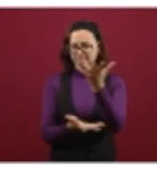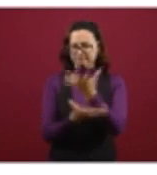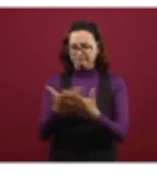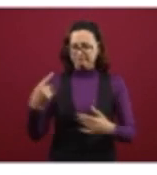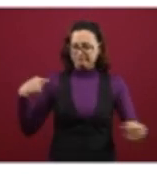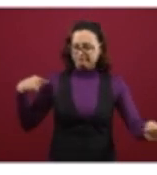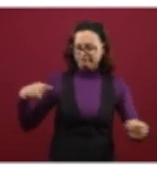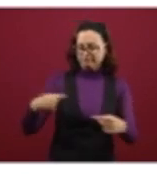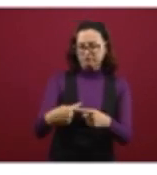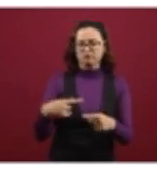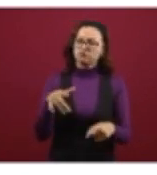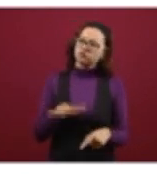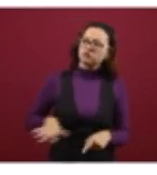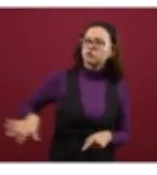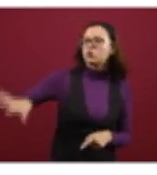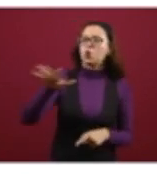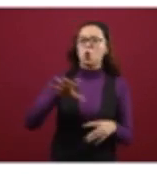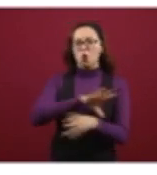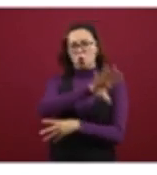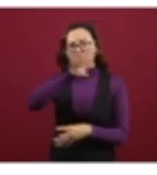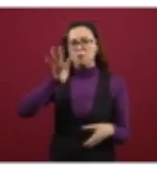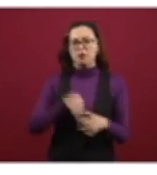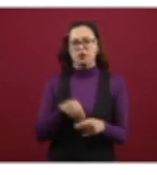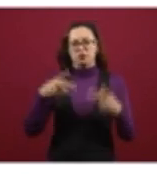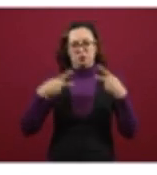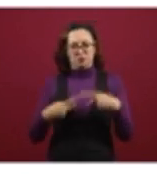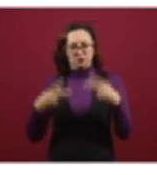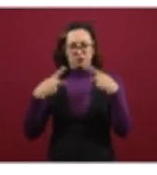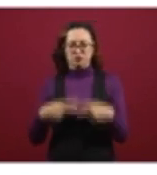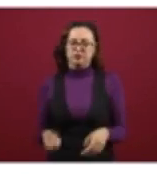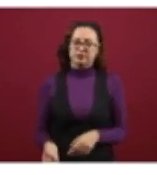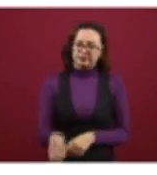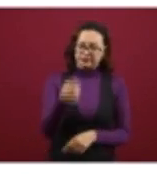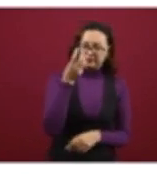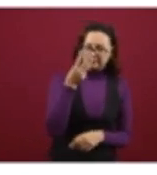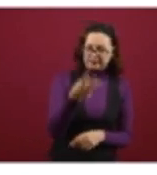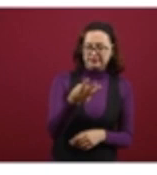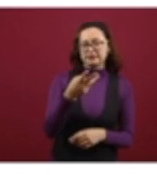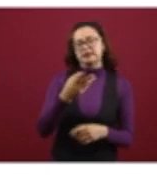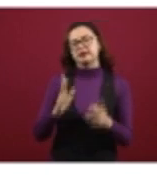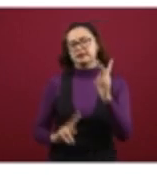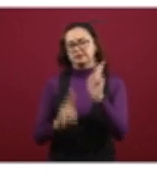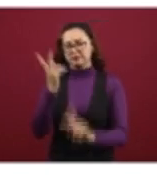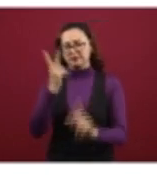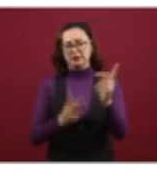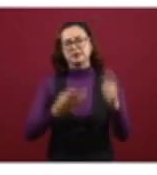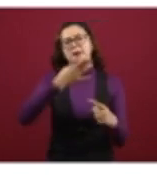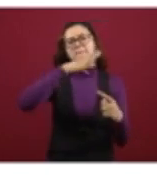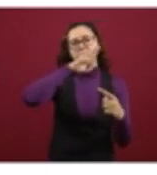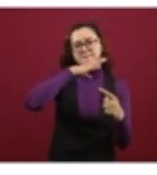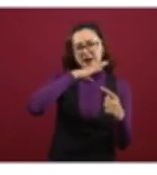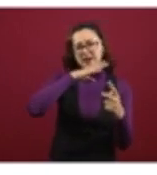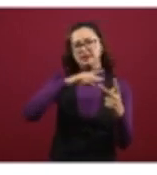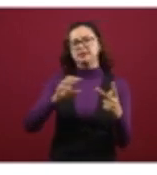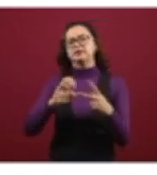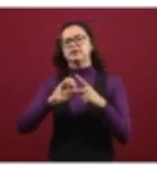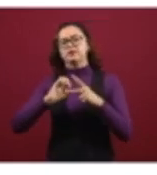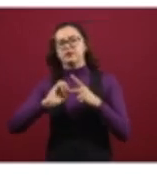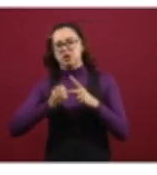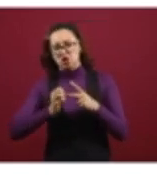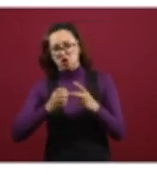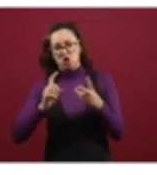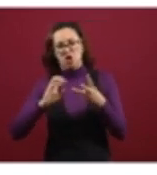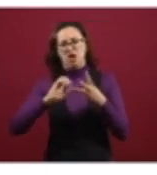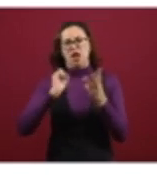este universo de productores de estos 3 cultivos: maíz, frijol y arroz. Destacamos como